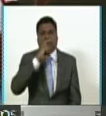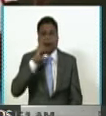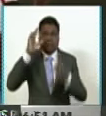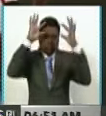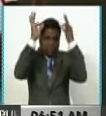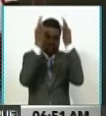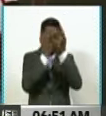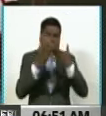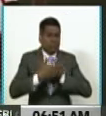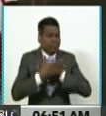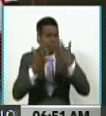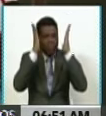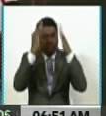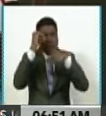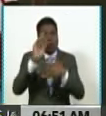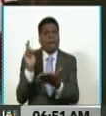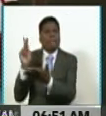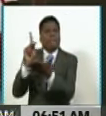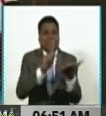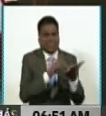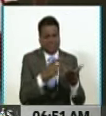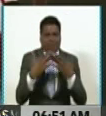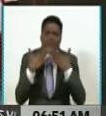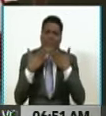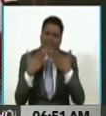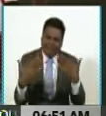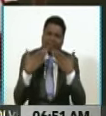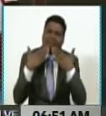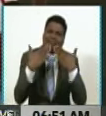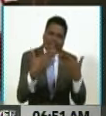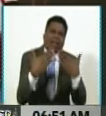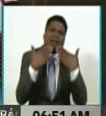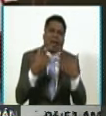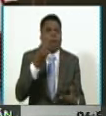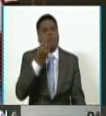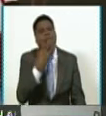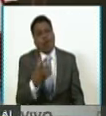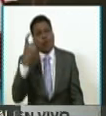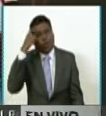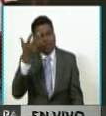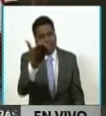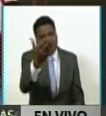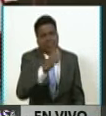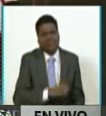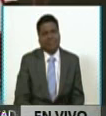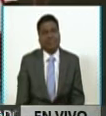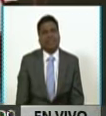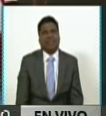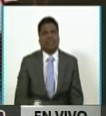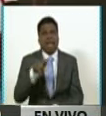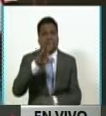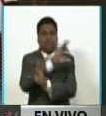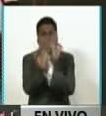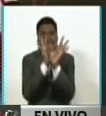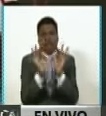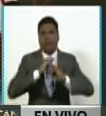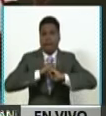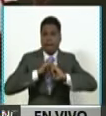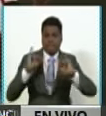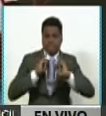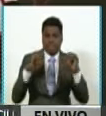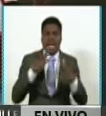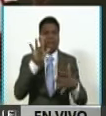Por su amable atención y asistencia, muchas gracias. Muy buenos días. De esta forma finaliza entonces